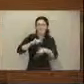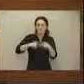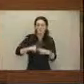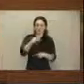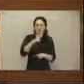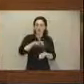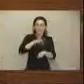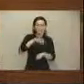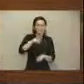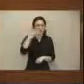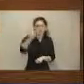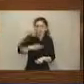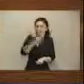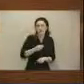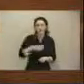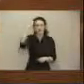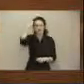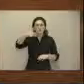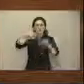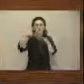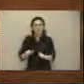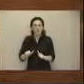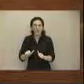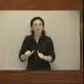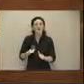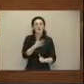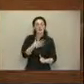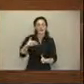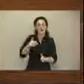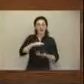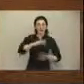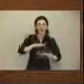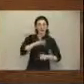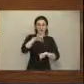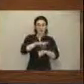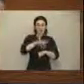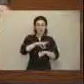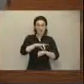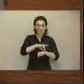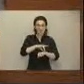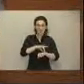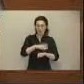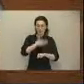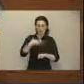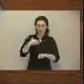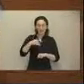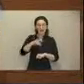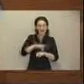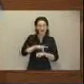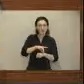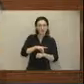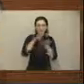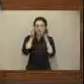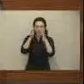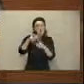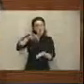por los enfermos, respecto a ese modelo que trata de conservar las capacidades del enfermo, que es al enfermo al que coloca en el centro de su